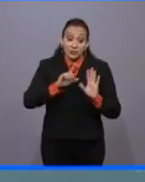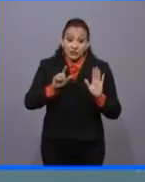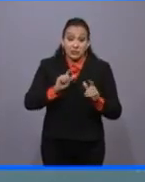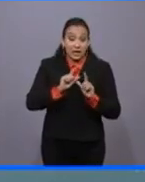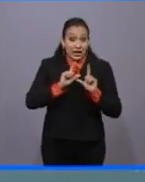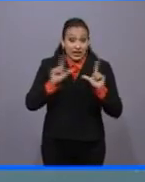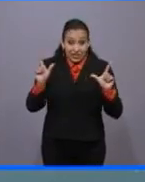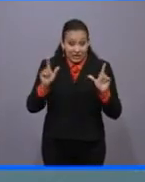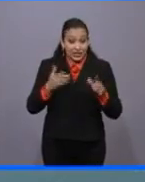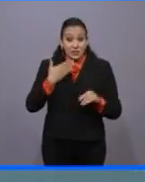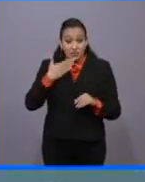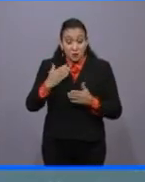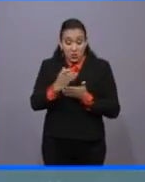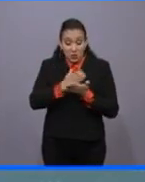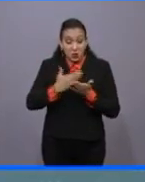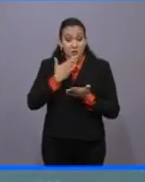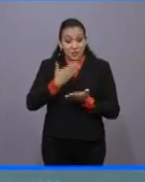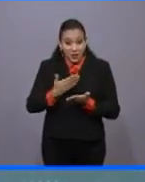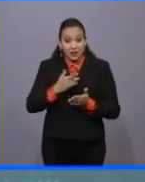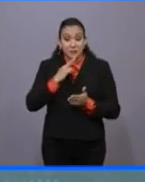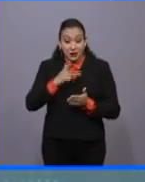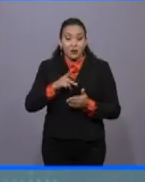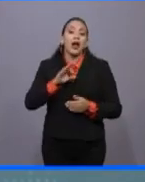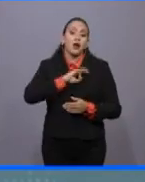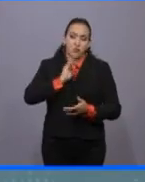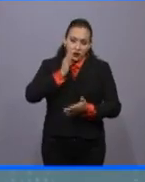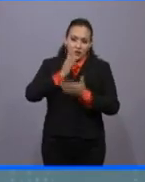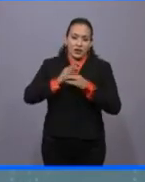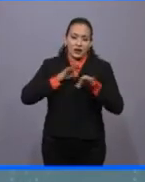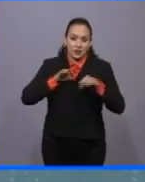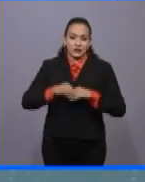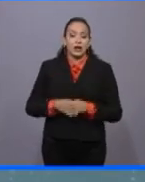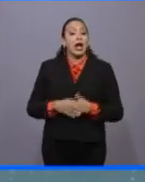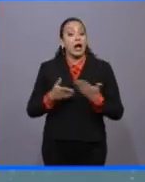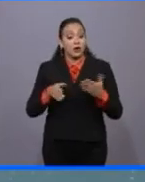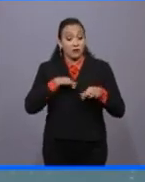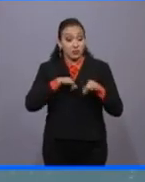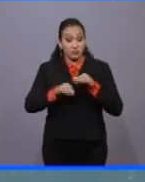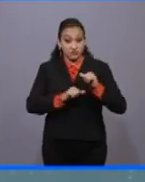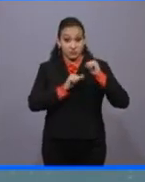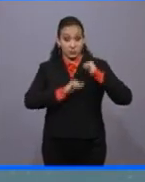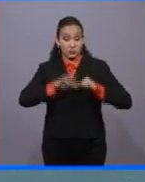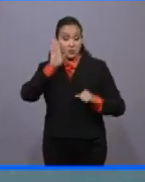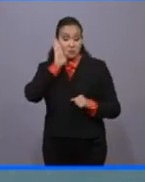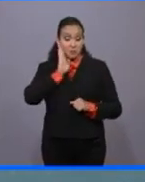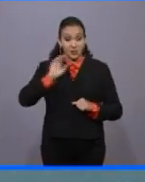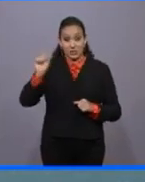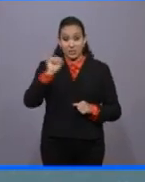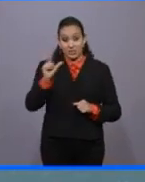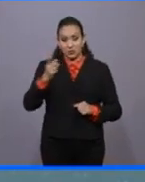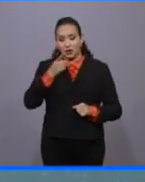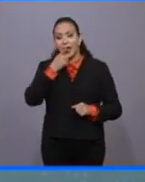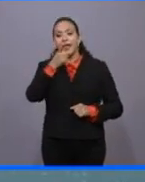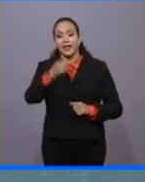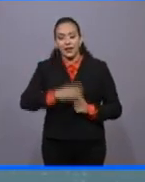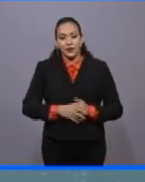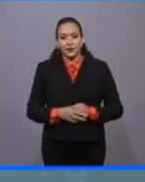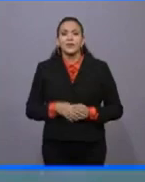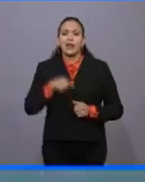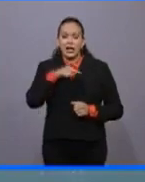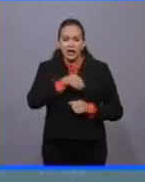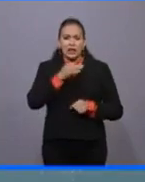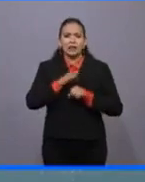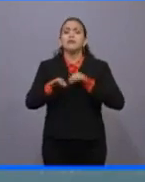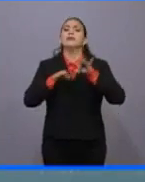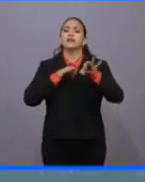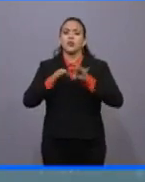encuentre plenamente recuperado. En lo que respecta a su labor como ministro de la Suprema Corte, informó que ha estado